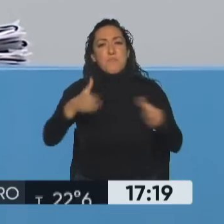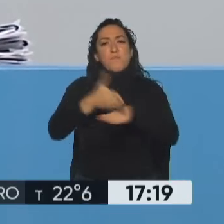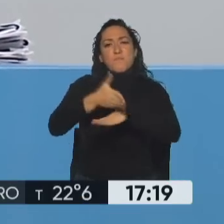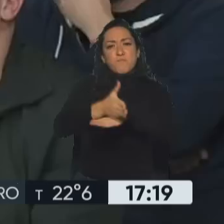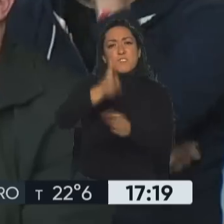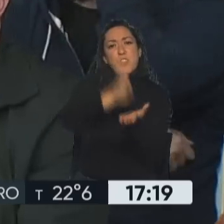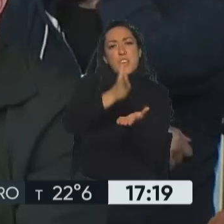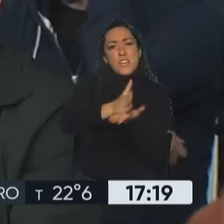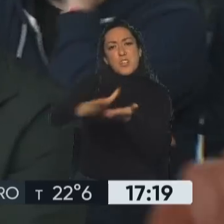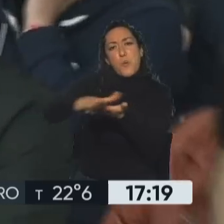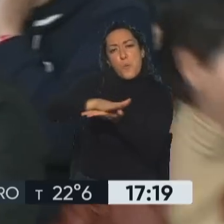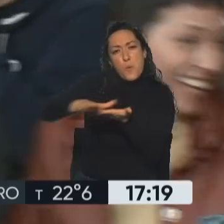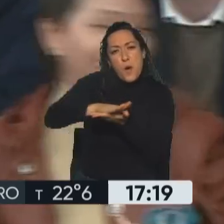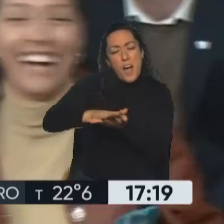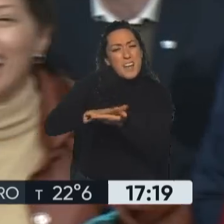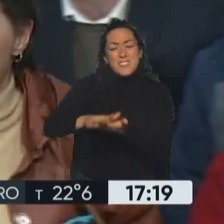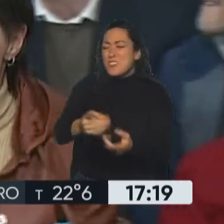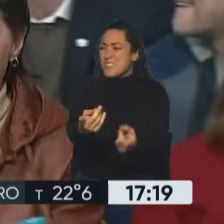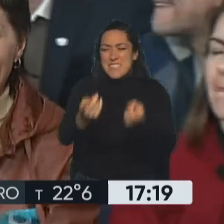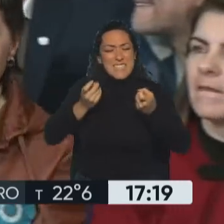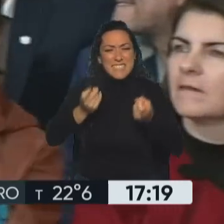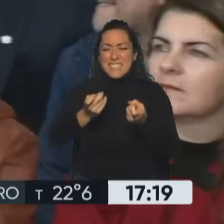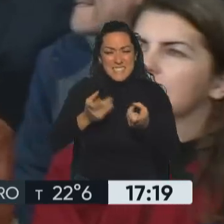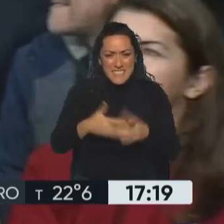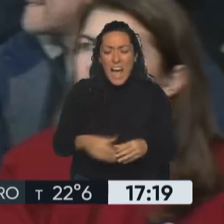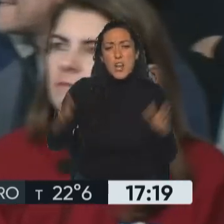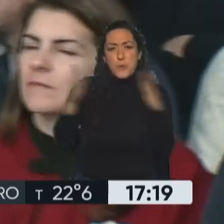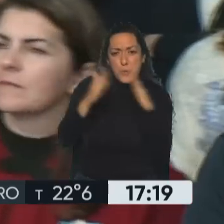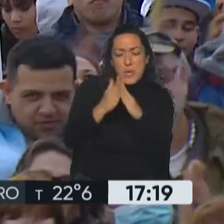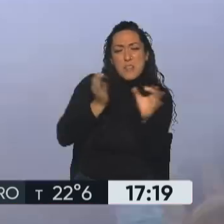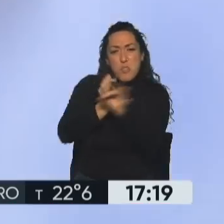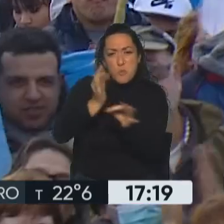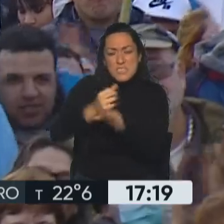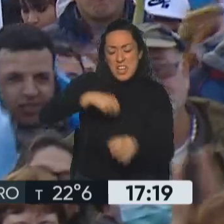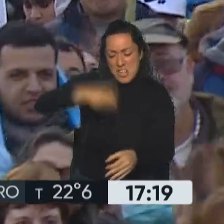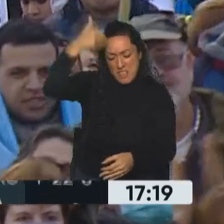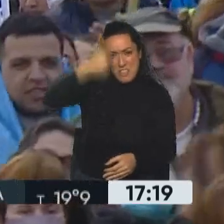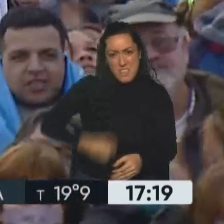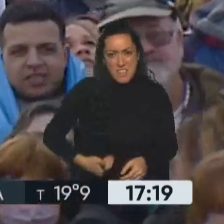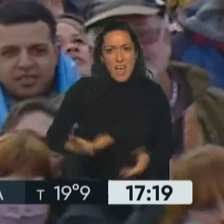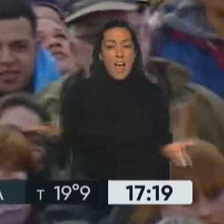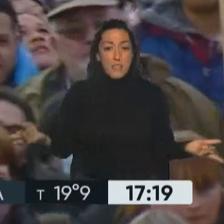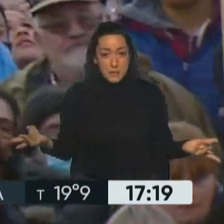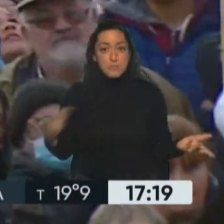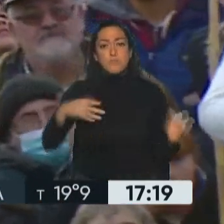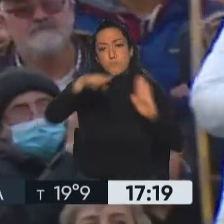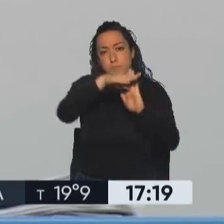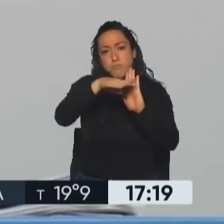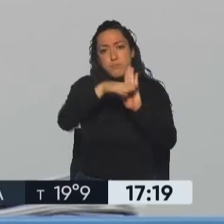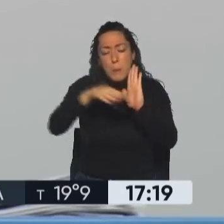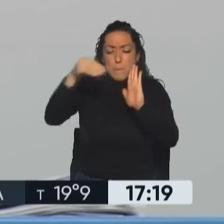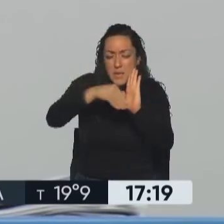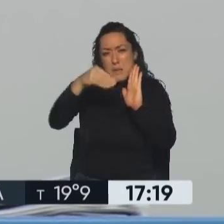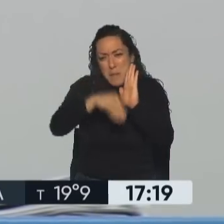derechos básicos imprescindibles, vivienda, educación, identidad, y la lista sigue y sigue